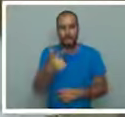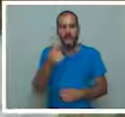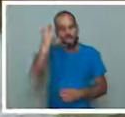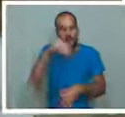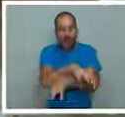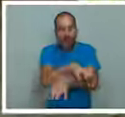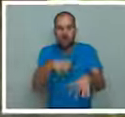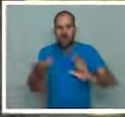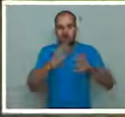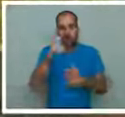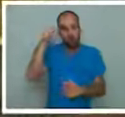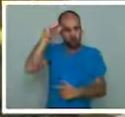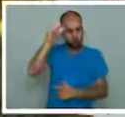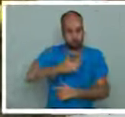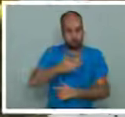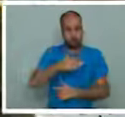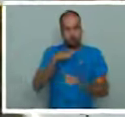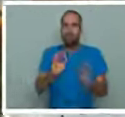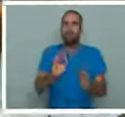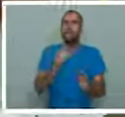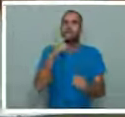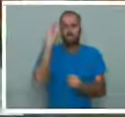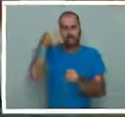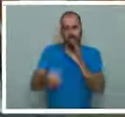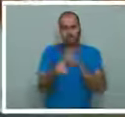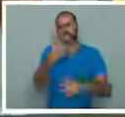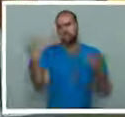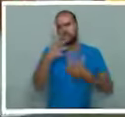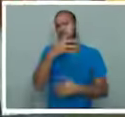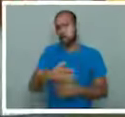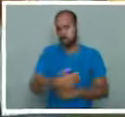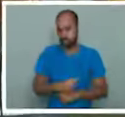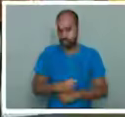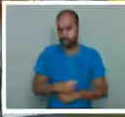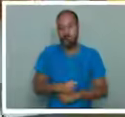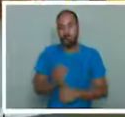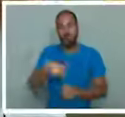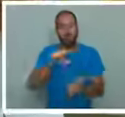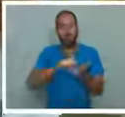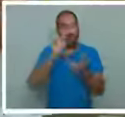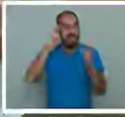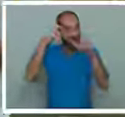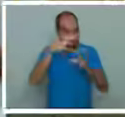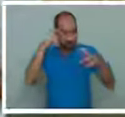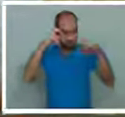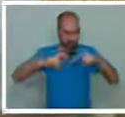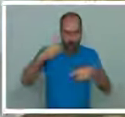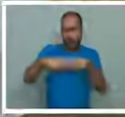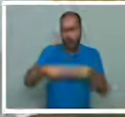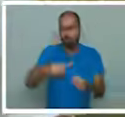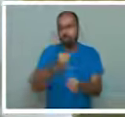ruz una institución científica harold que sentó las bases en nuestro país para el desarrollo del sector ganadero fue fundado en el año